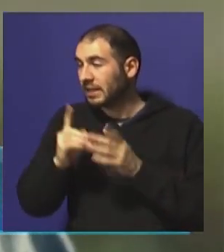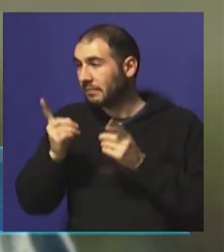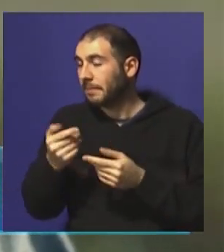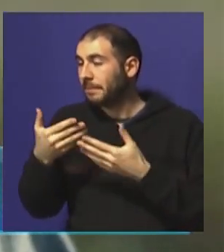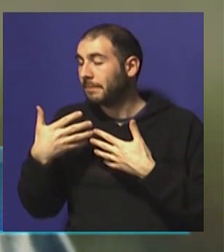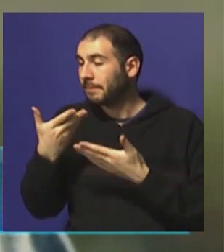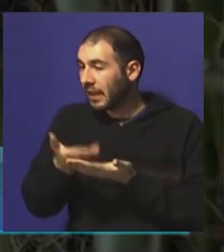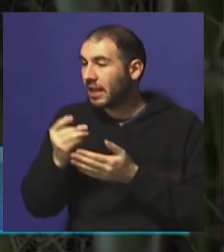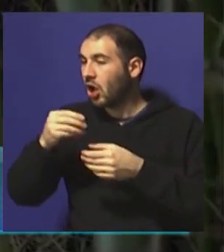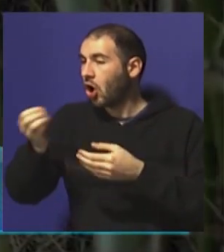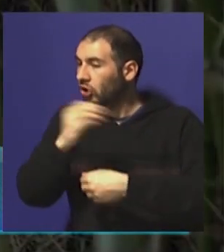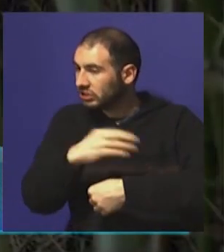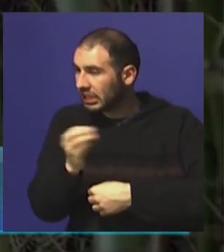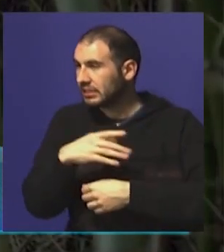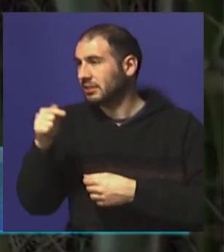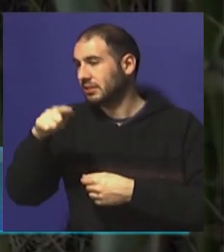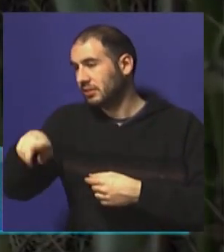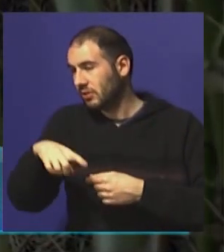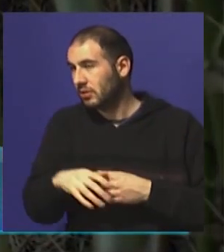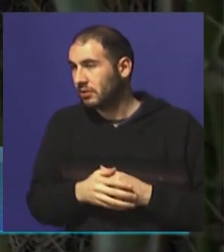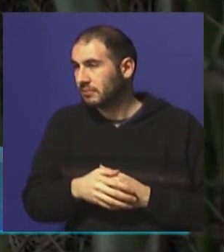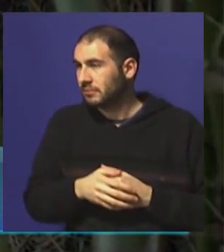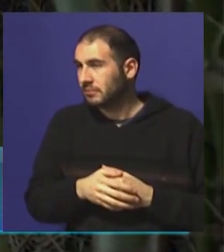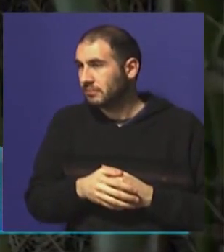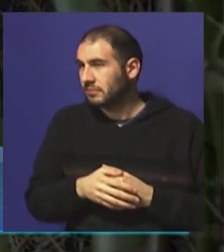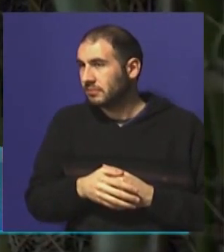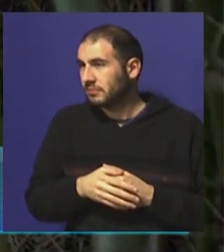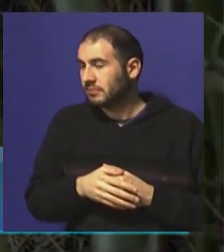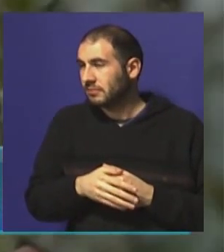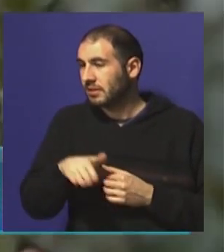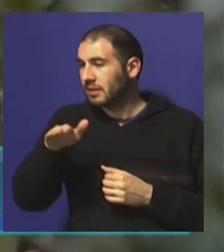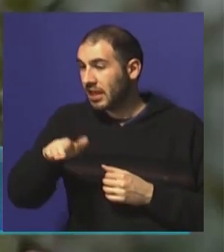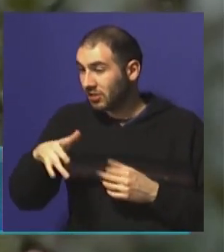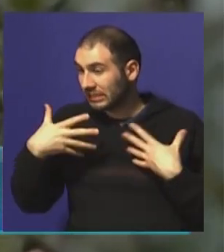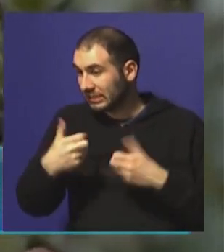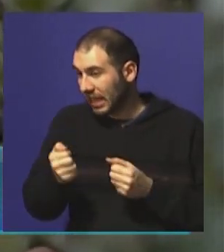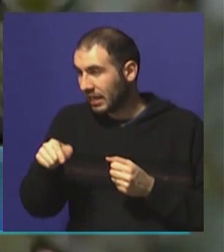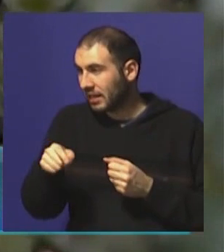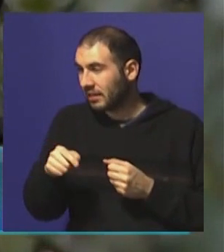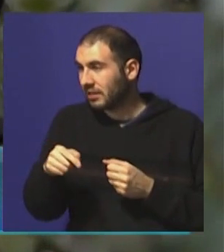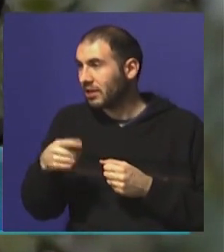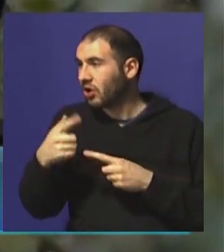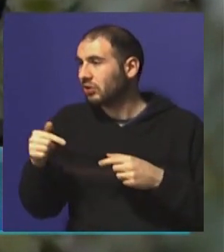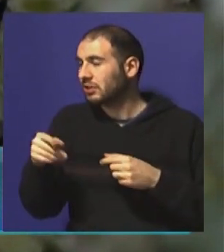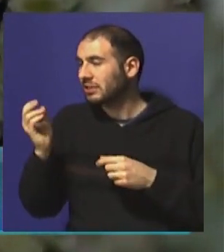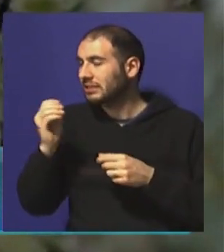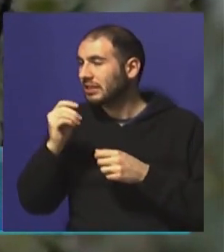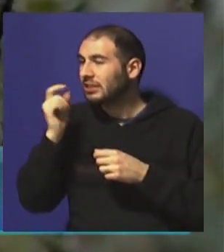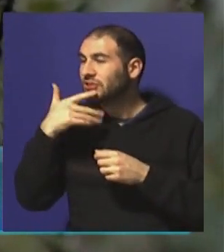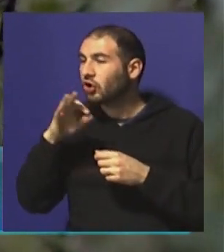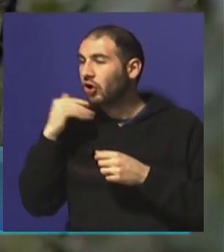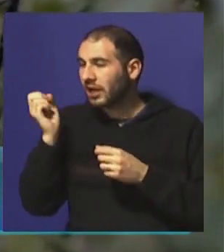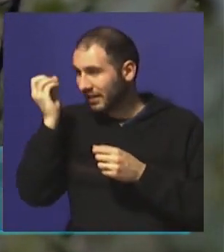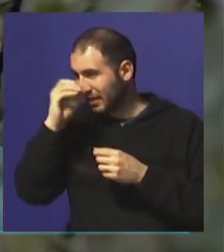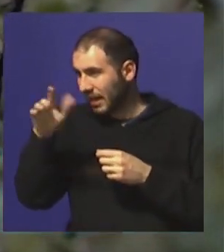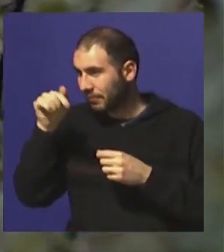por la cosecha, por el rinde. Así que era un niño sanador rodeado de miles de campos de soja, como esto